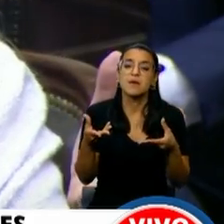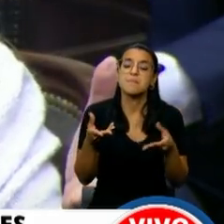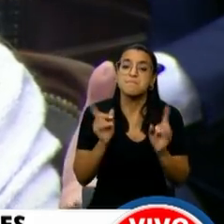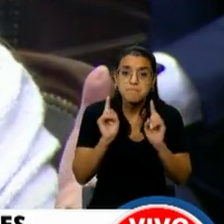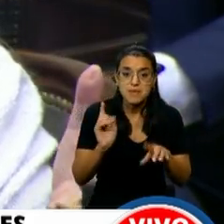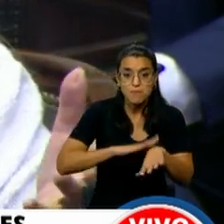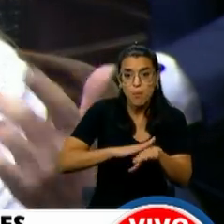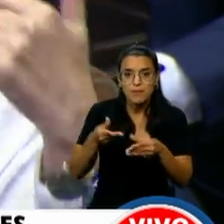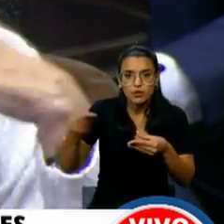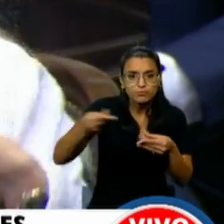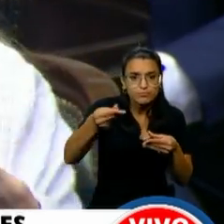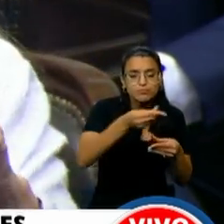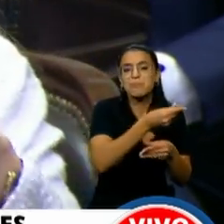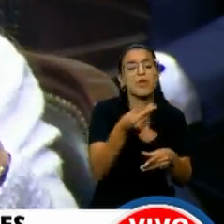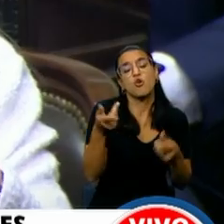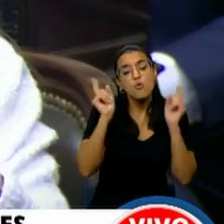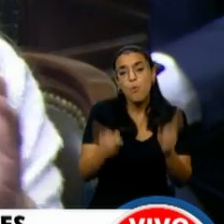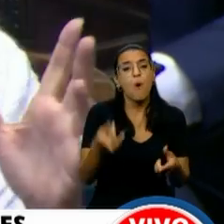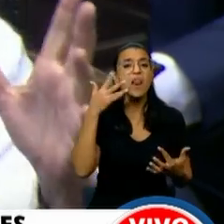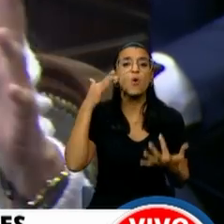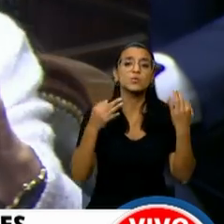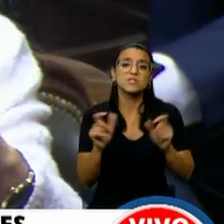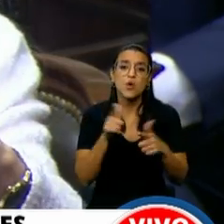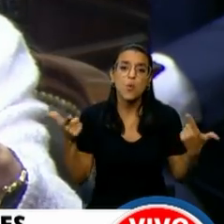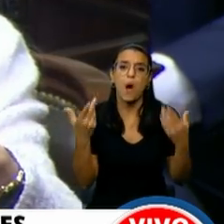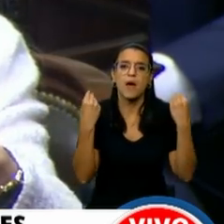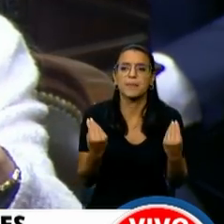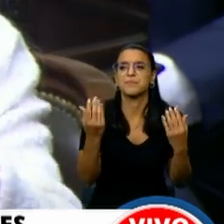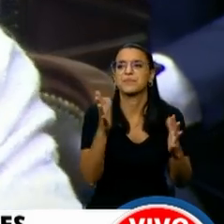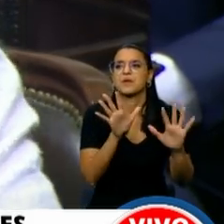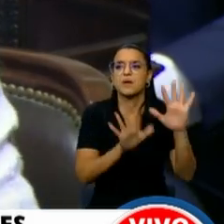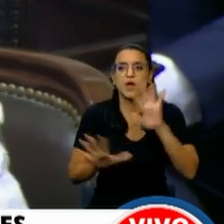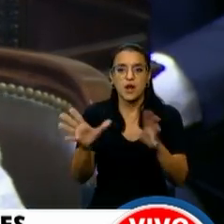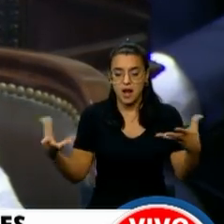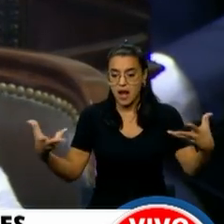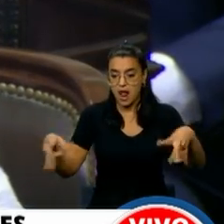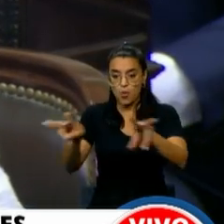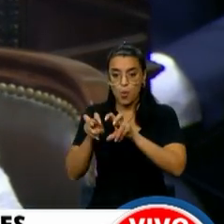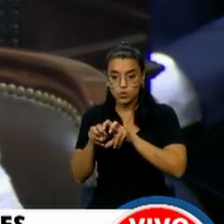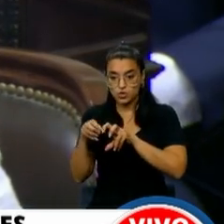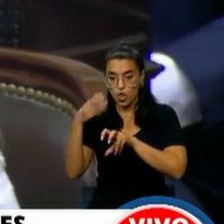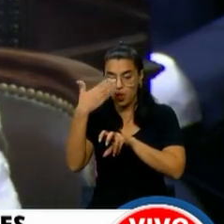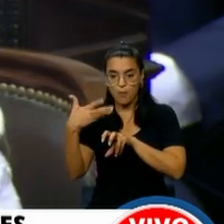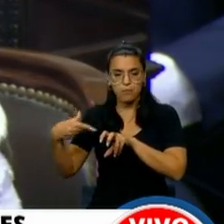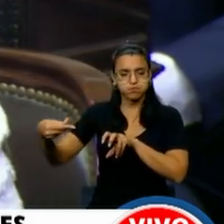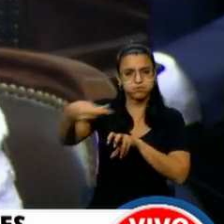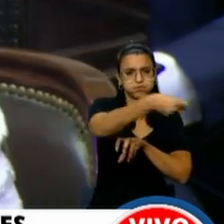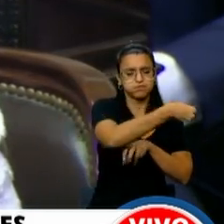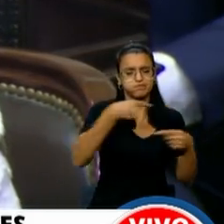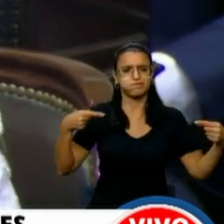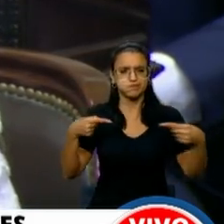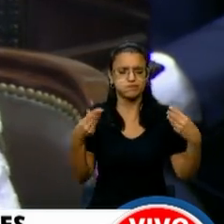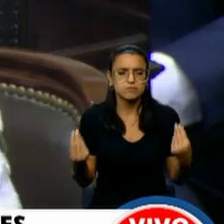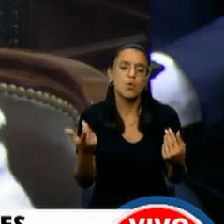se convalida la injusticia que tiene la conformación de la masa de recursos que después se reparte por lo tanto la